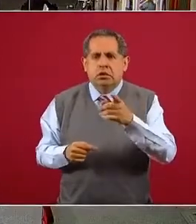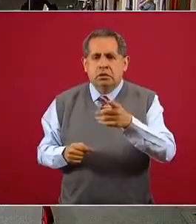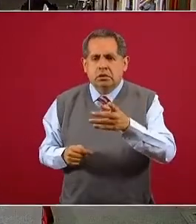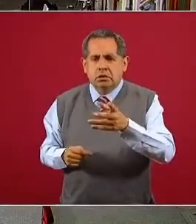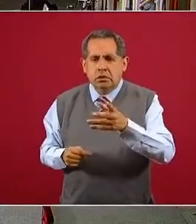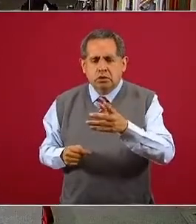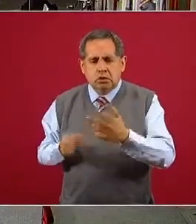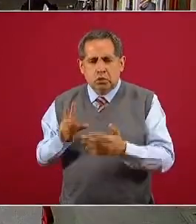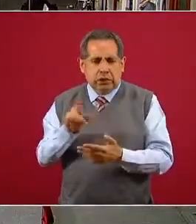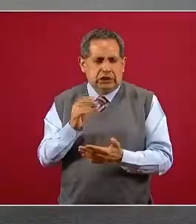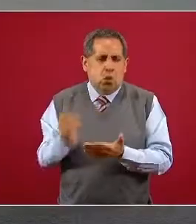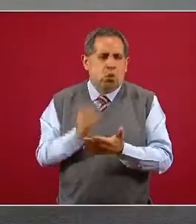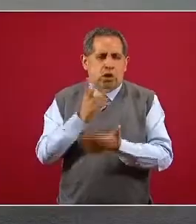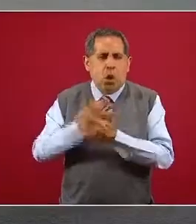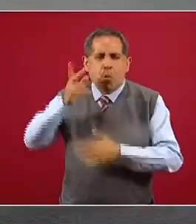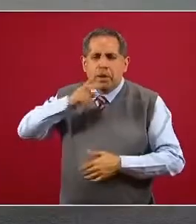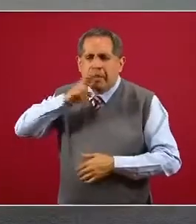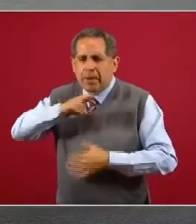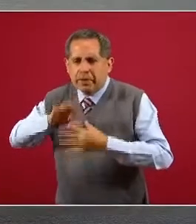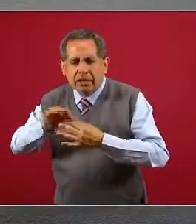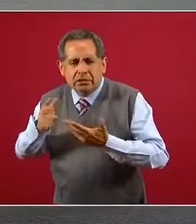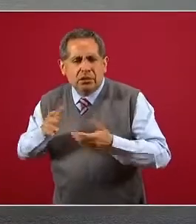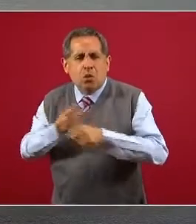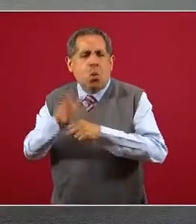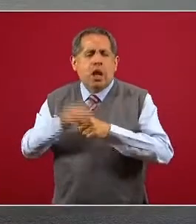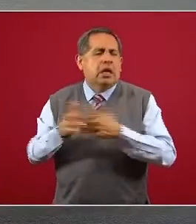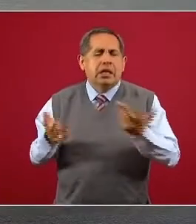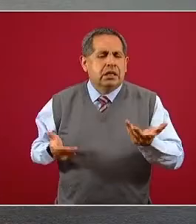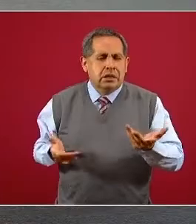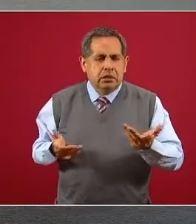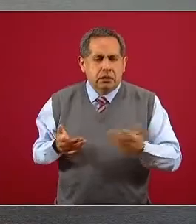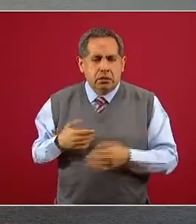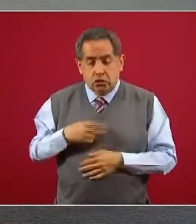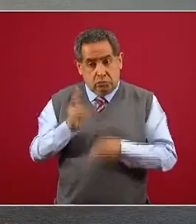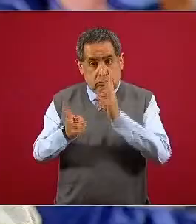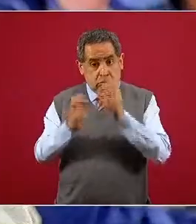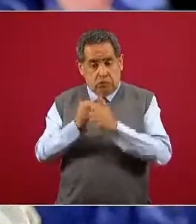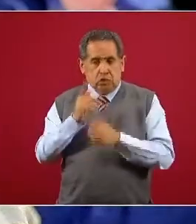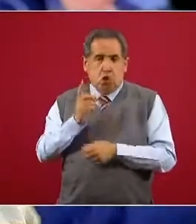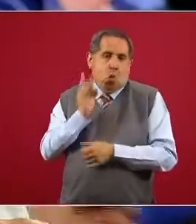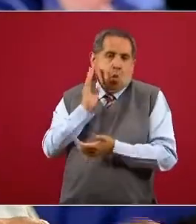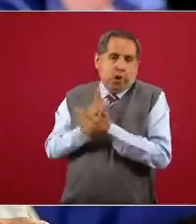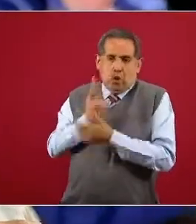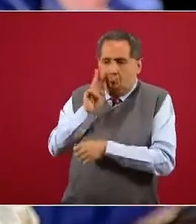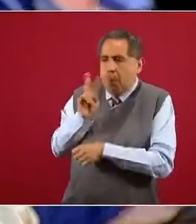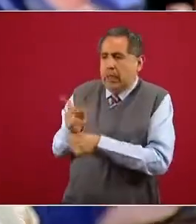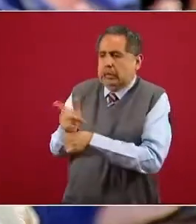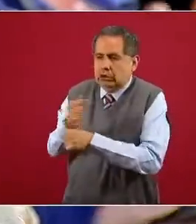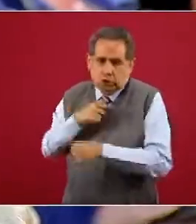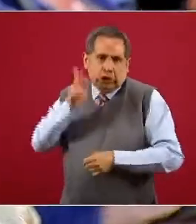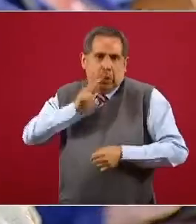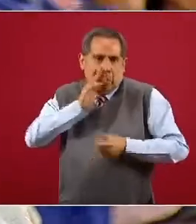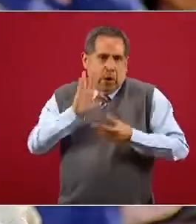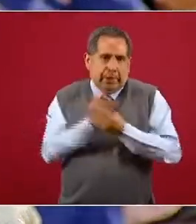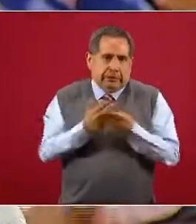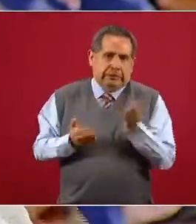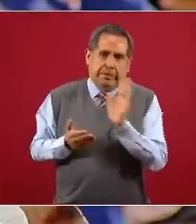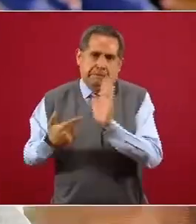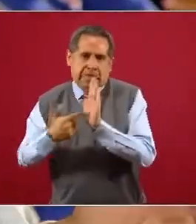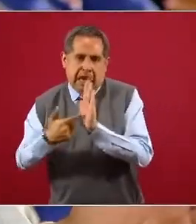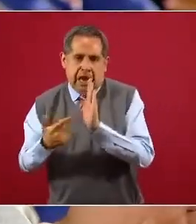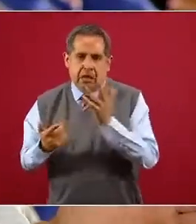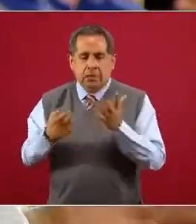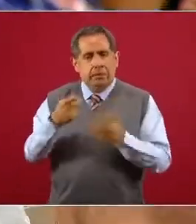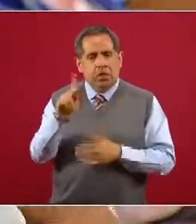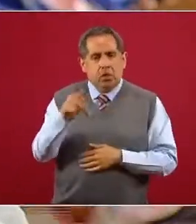el único, las pruebas rápidas. Entonces, yo lo comento porque es el único que documenté y que tengo las pruebas, los testimonios,